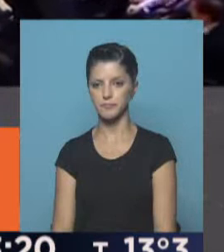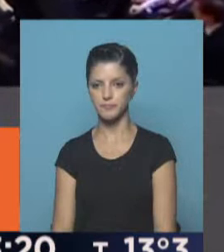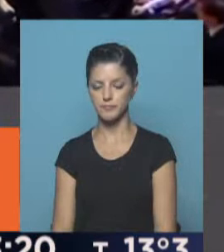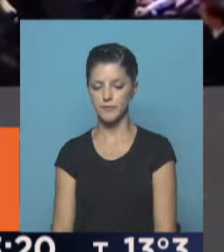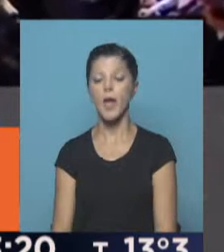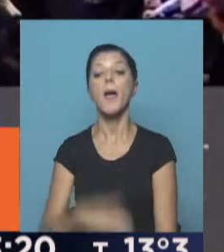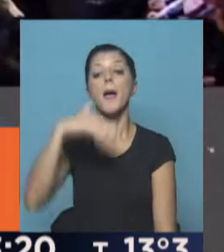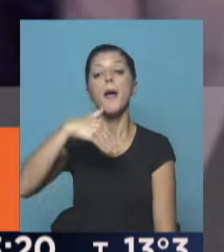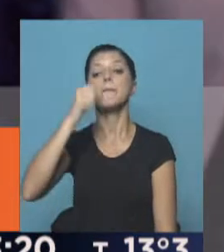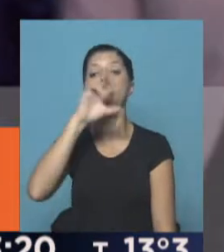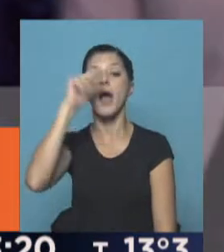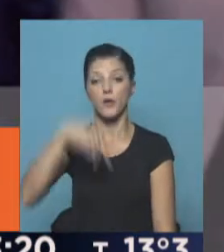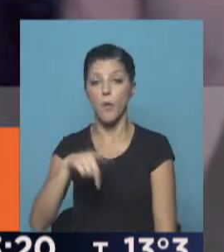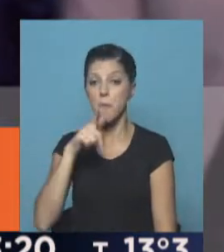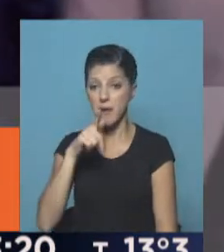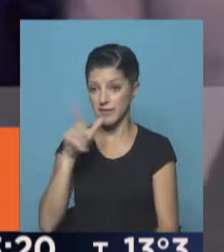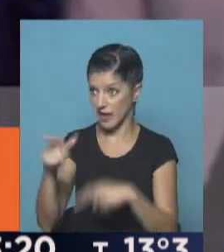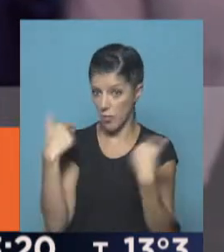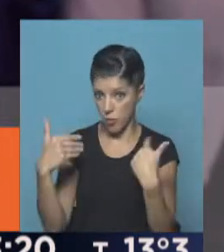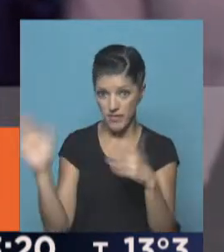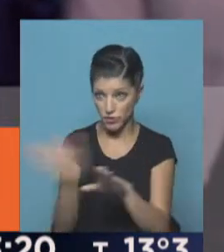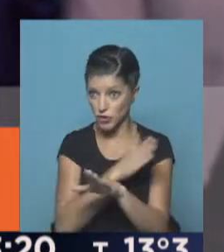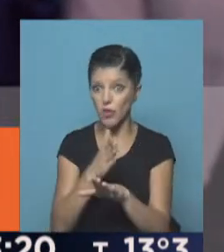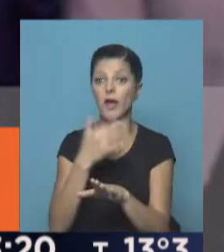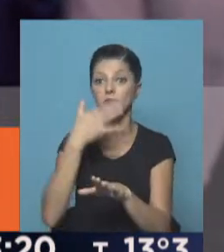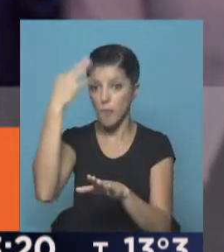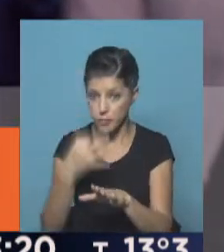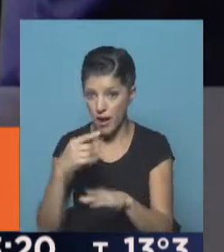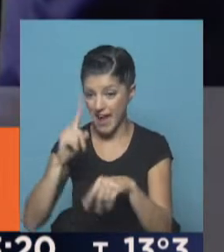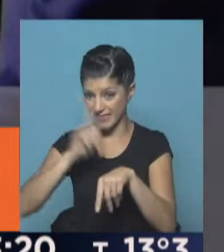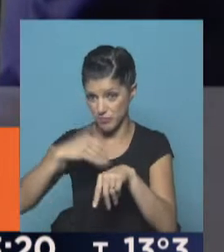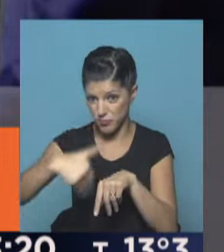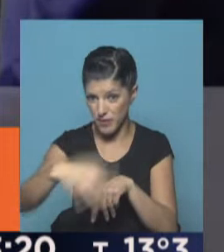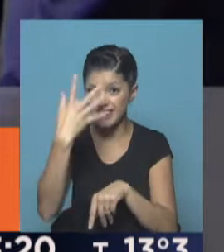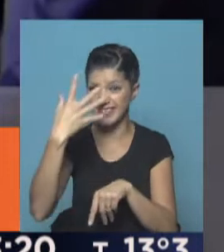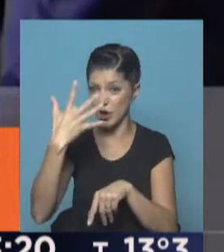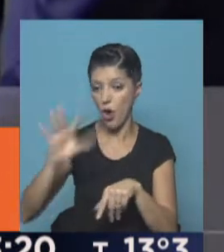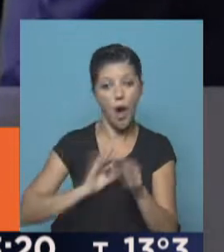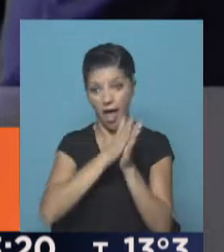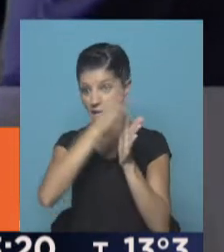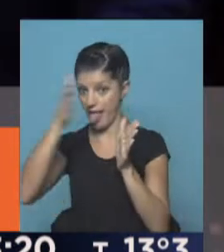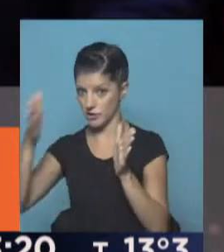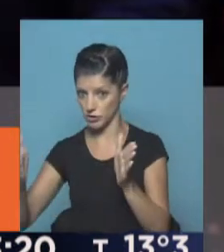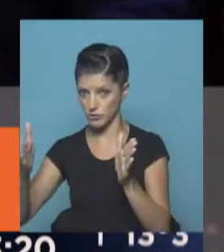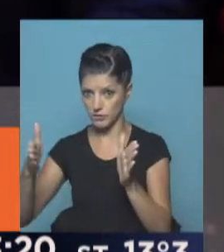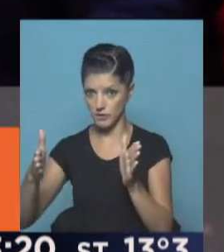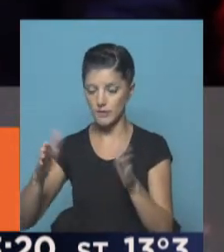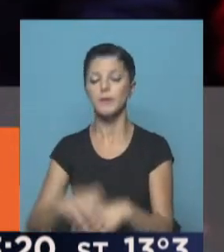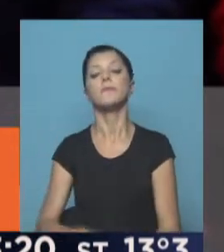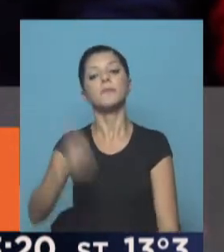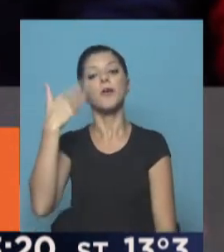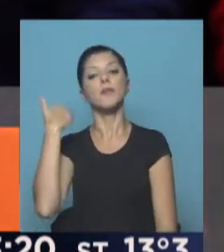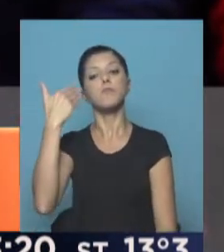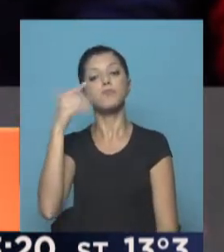Macron tiene en apariencia las manos libres para implementar su cirugía mayor en los próximos 5 años, después de haber reducido a lo testimonial